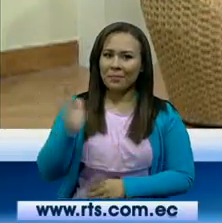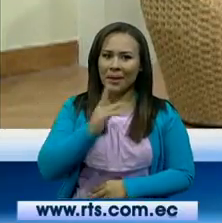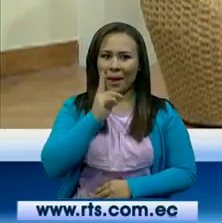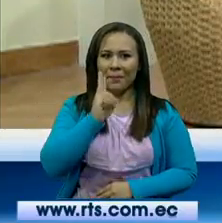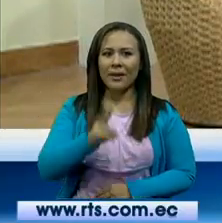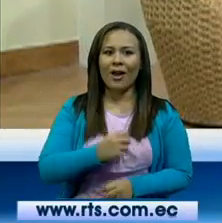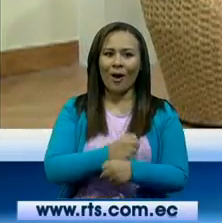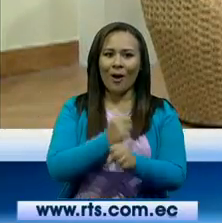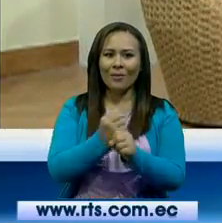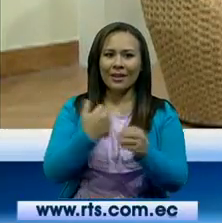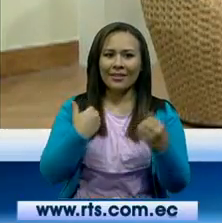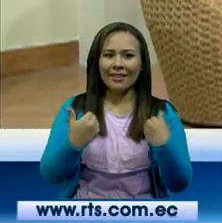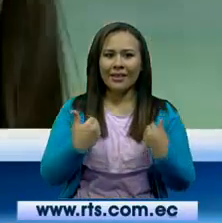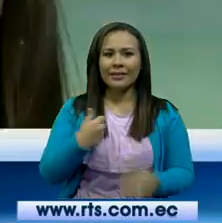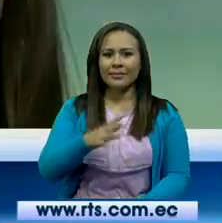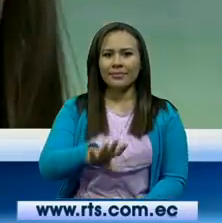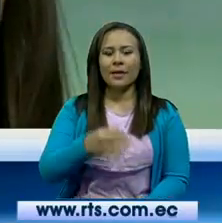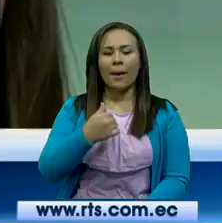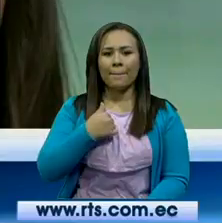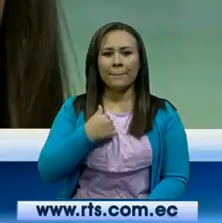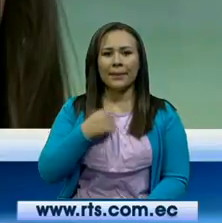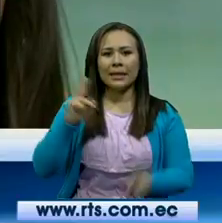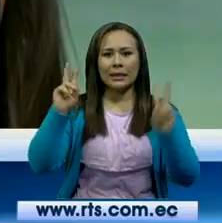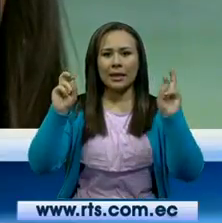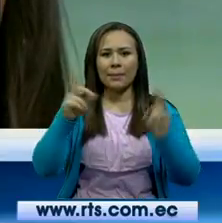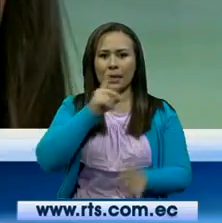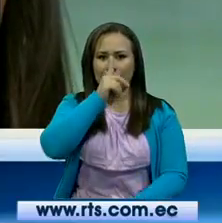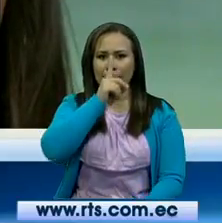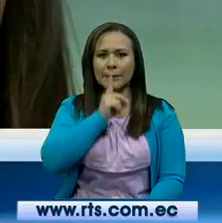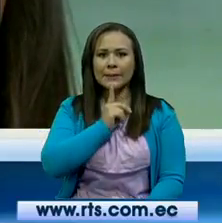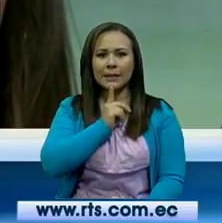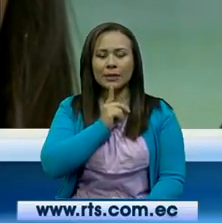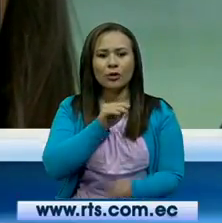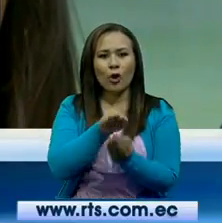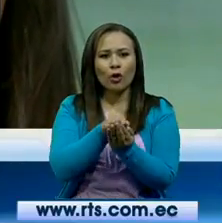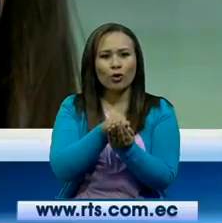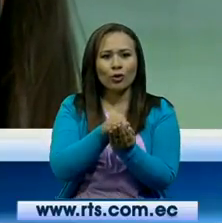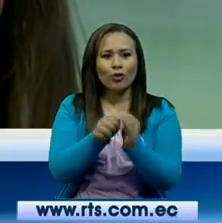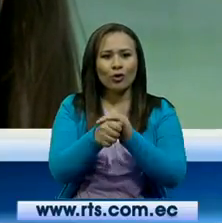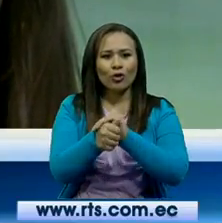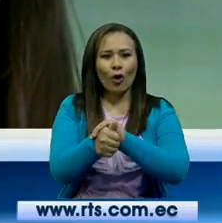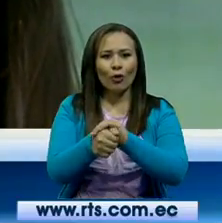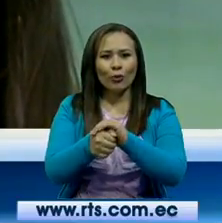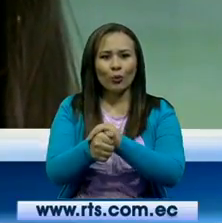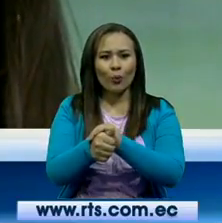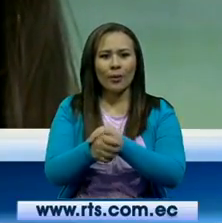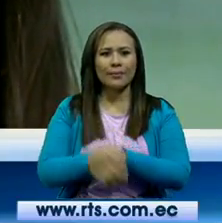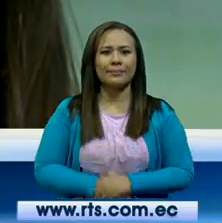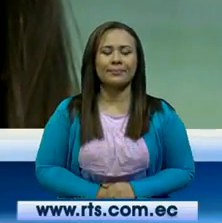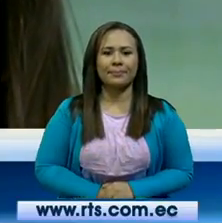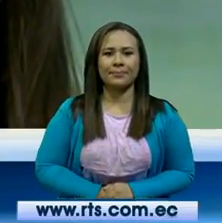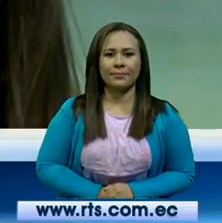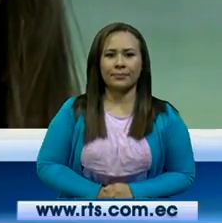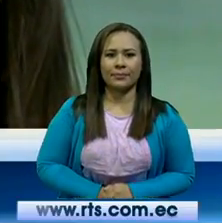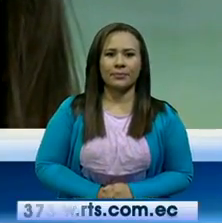claro este mismo no logo se llama del silencio de las tortugas es de una